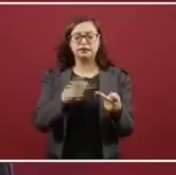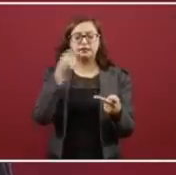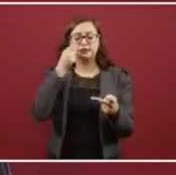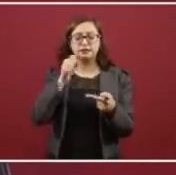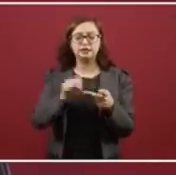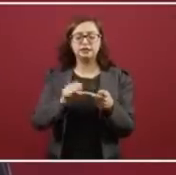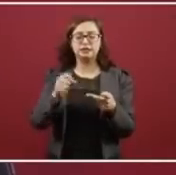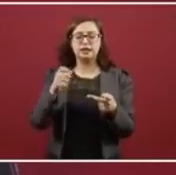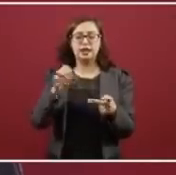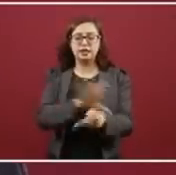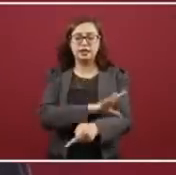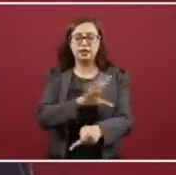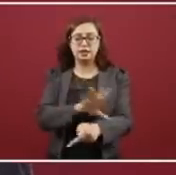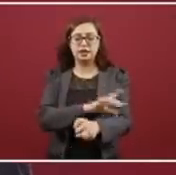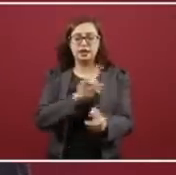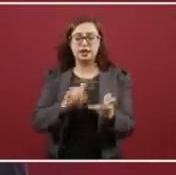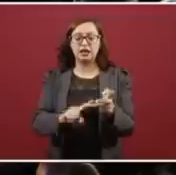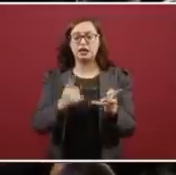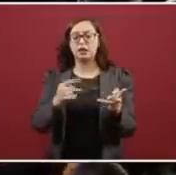consumidor